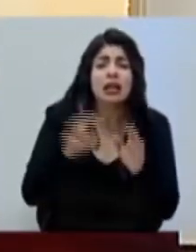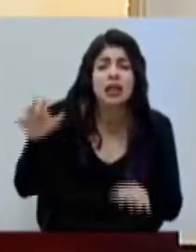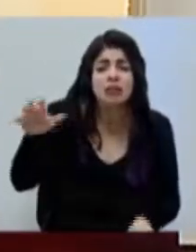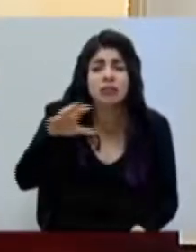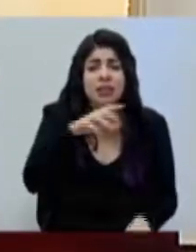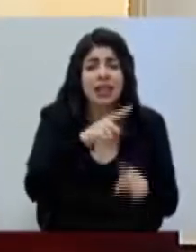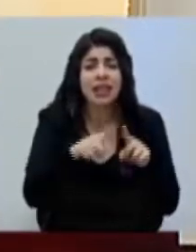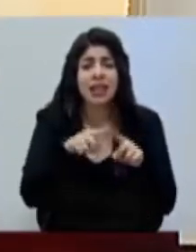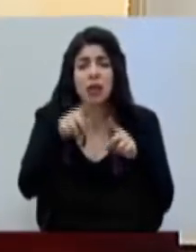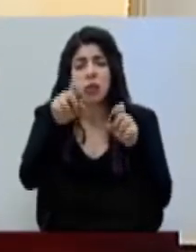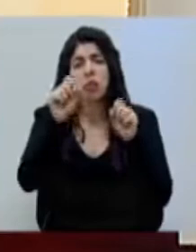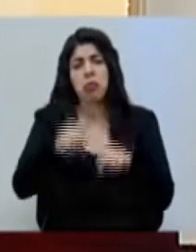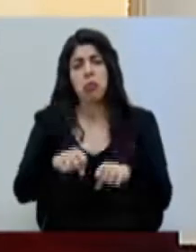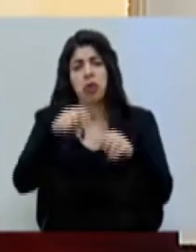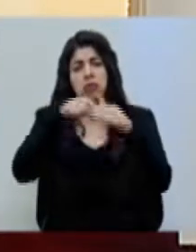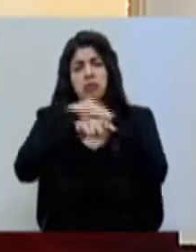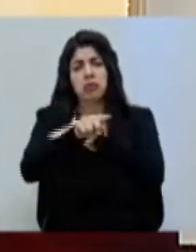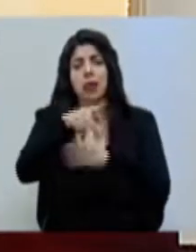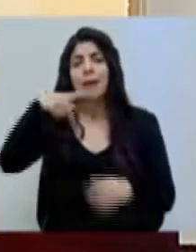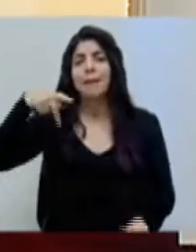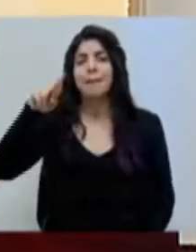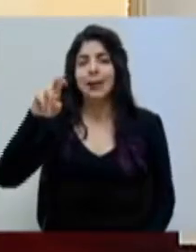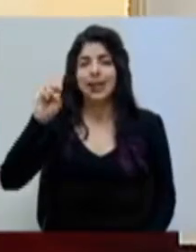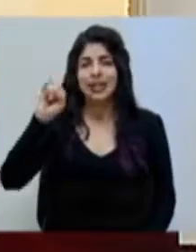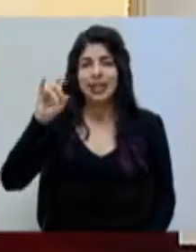distintos cantones, puede visitar el sitio